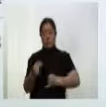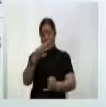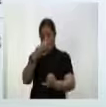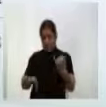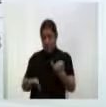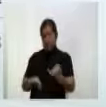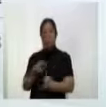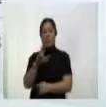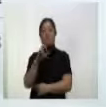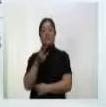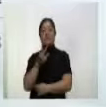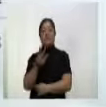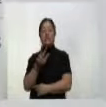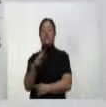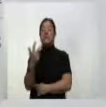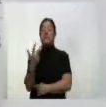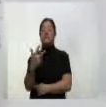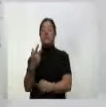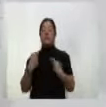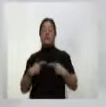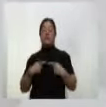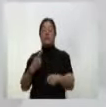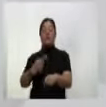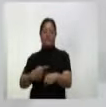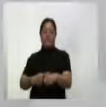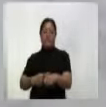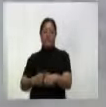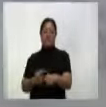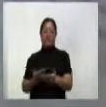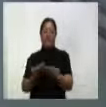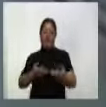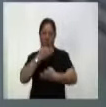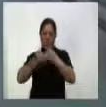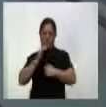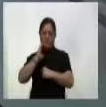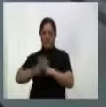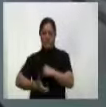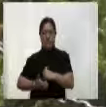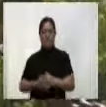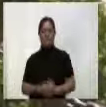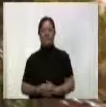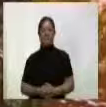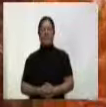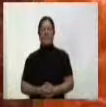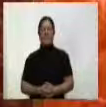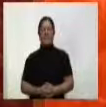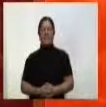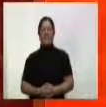Juárez, 24 y Emiliano Zapata, 13. Con información de la redacción, Ahora Noticias.